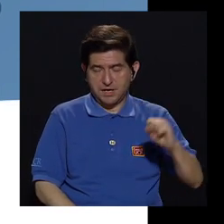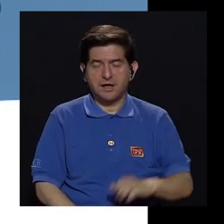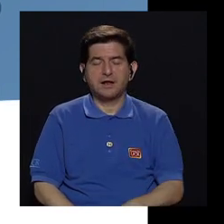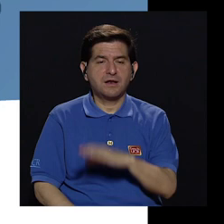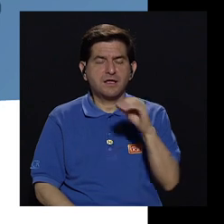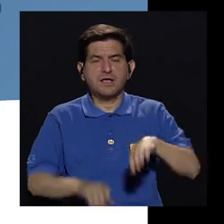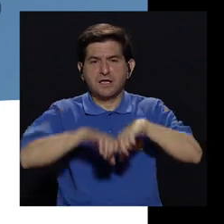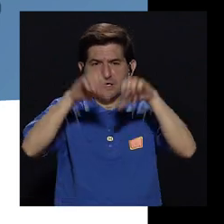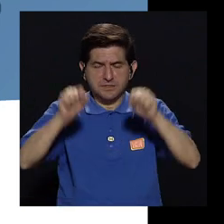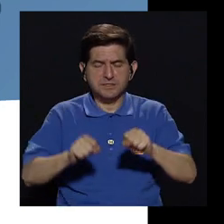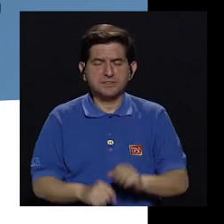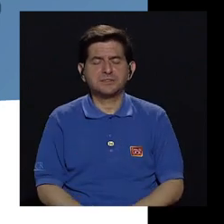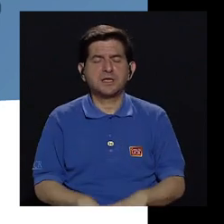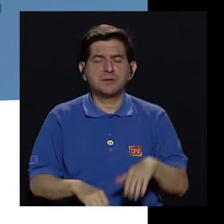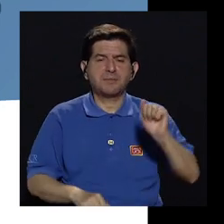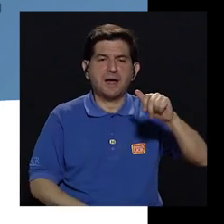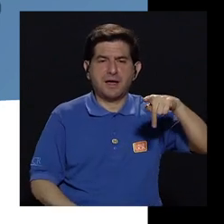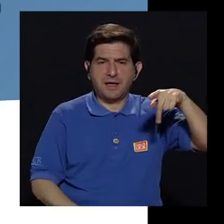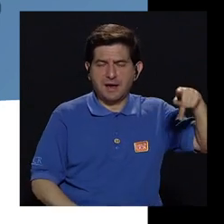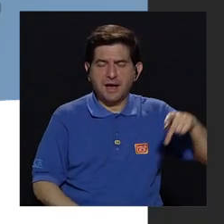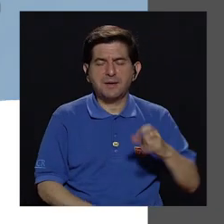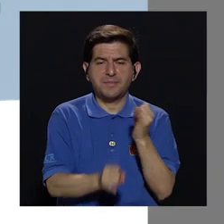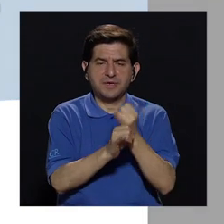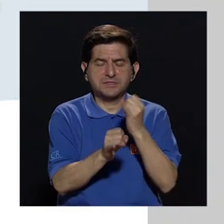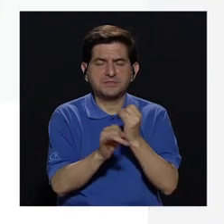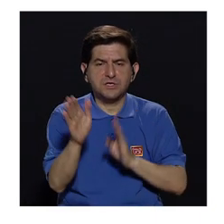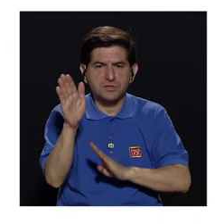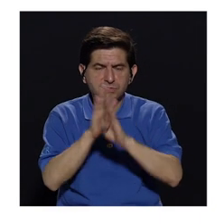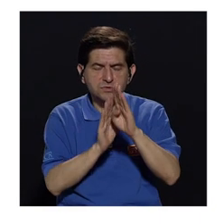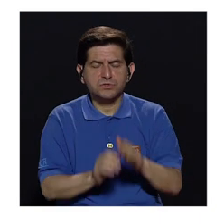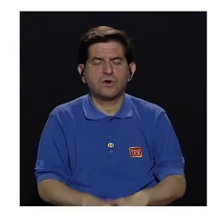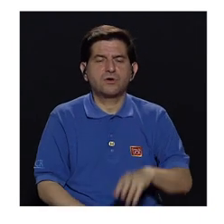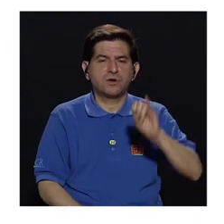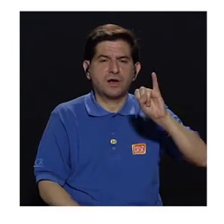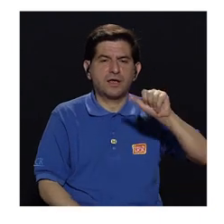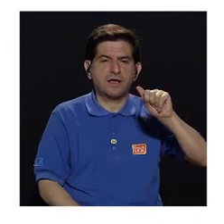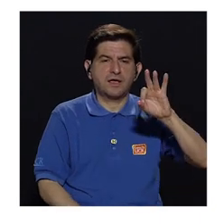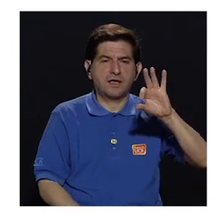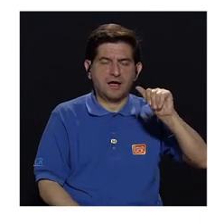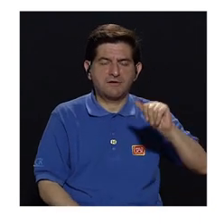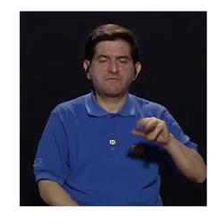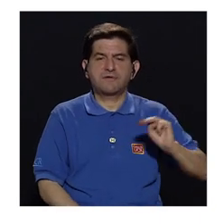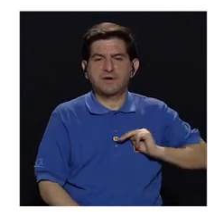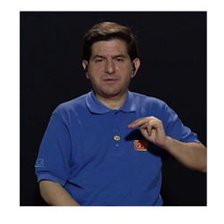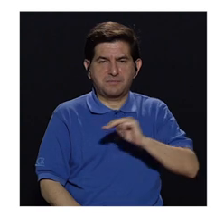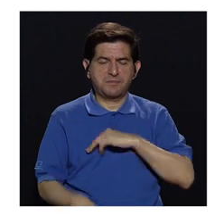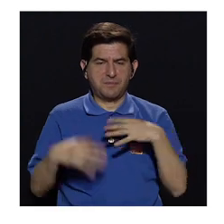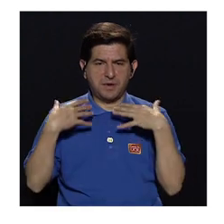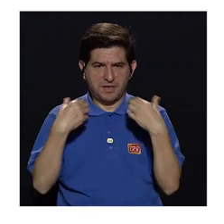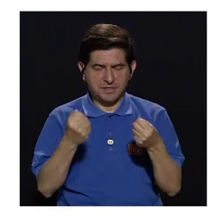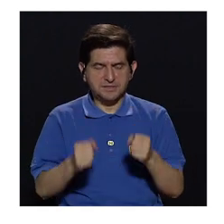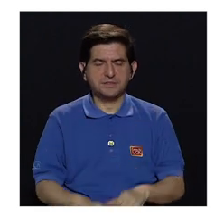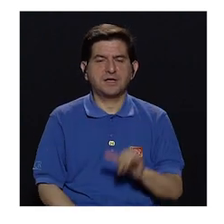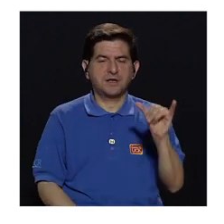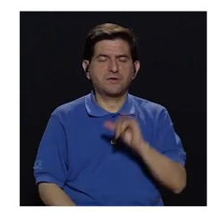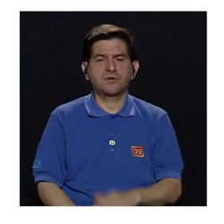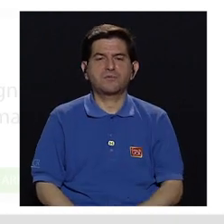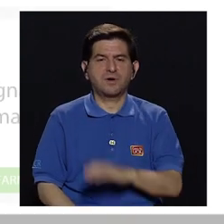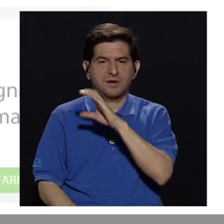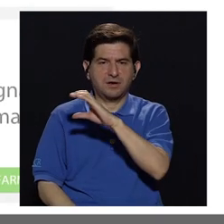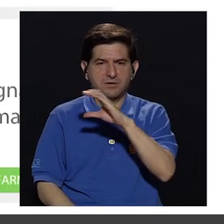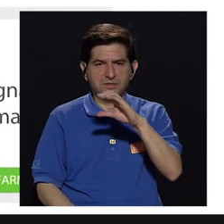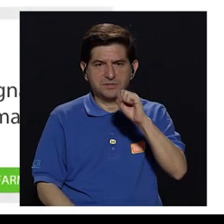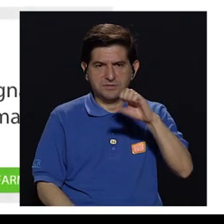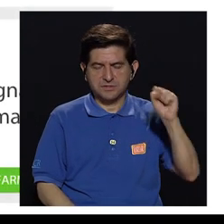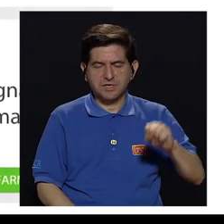de aplicaciones móviles que desarrollan instituciones como el IAFA, el Ministerio de Salud, la misma caja, el